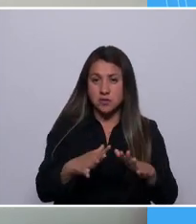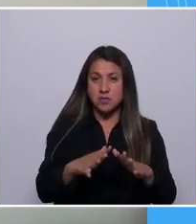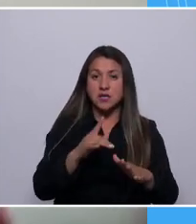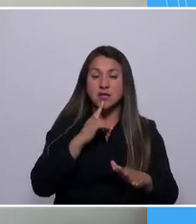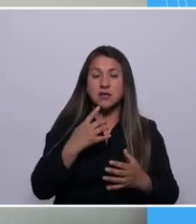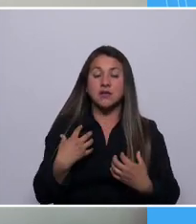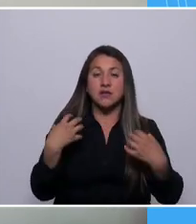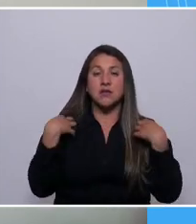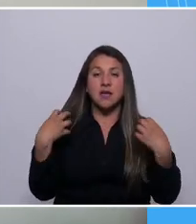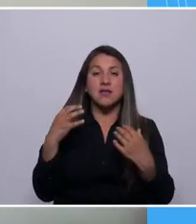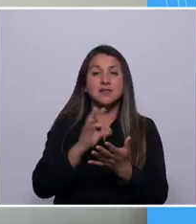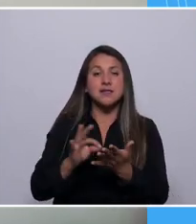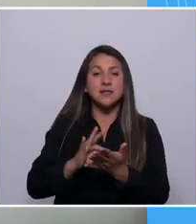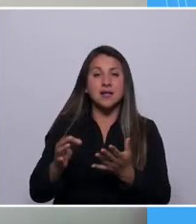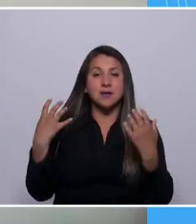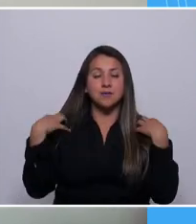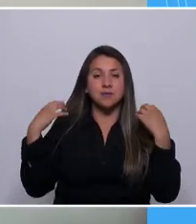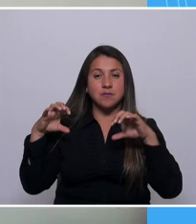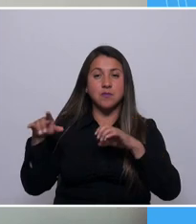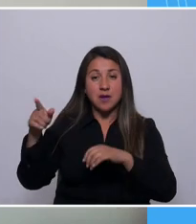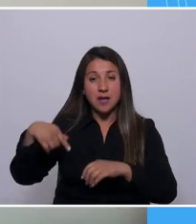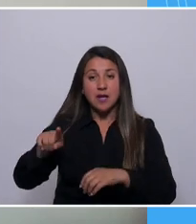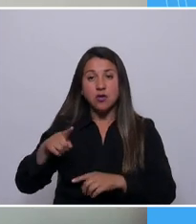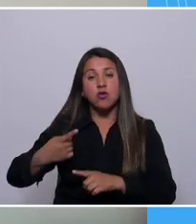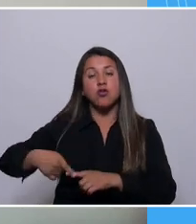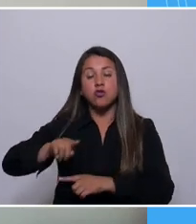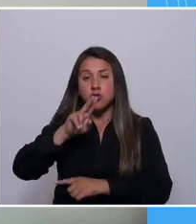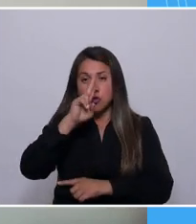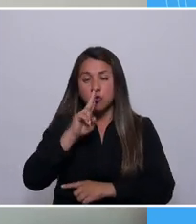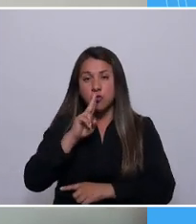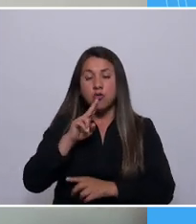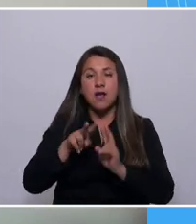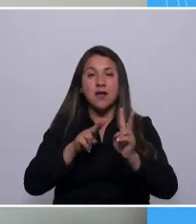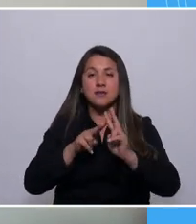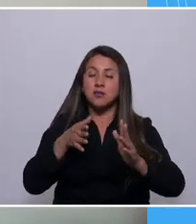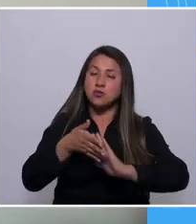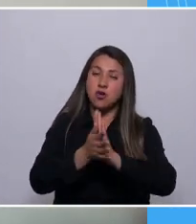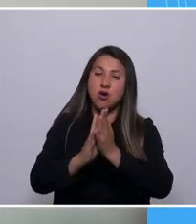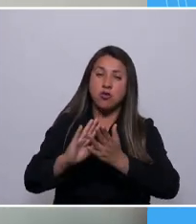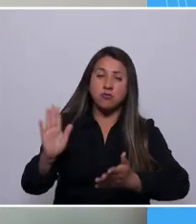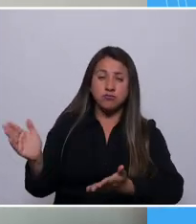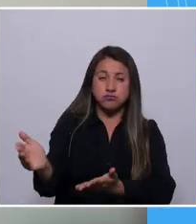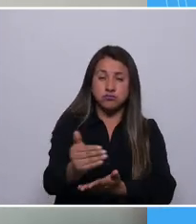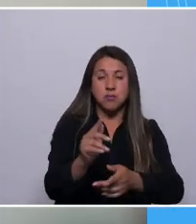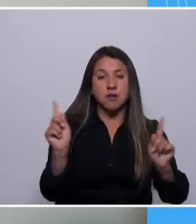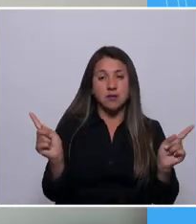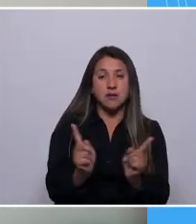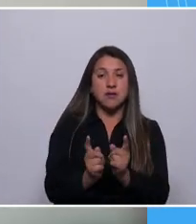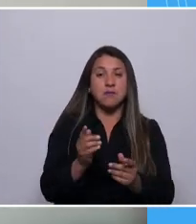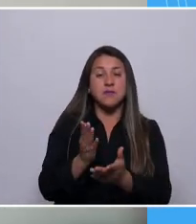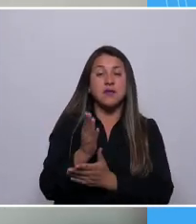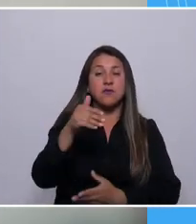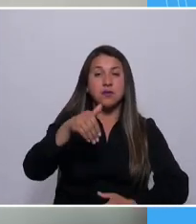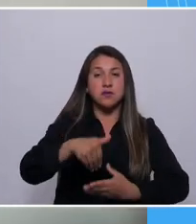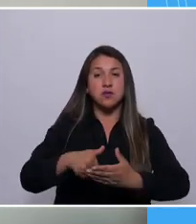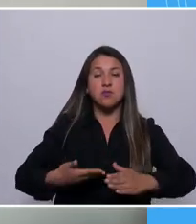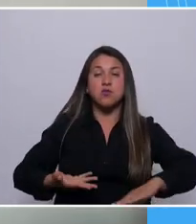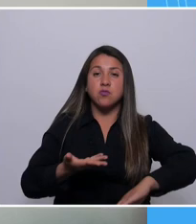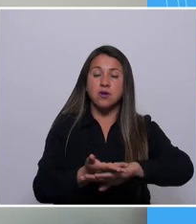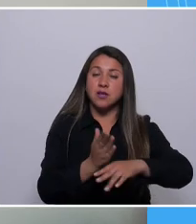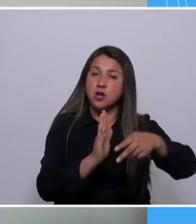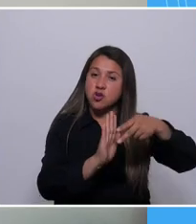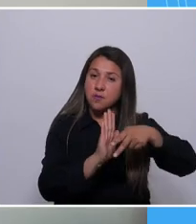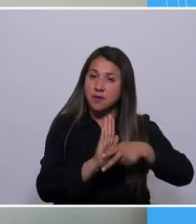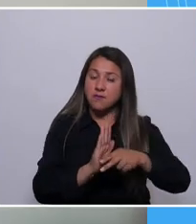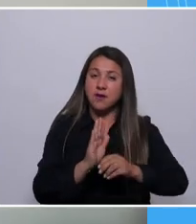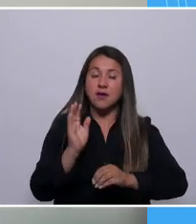técnico, la Secretaría, aquellas demás tareas vinculadas con la sistematización, ordenación y elaboración de las propuestas normativas e informes que